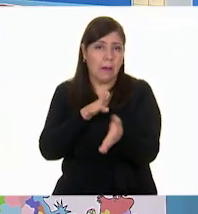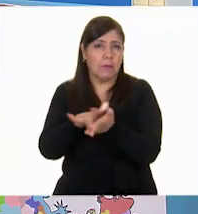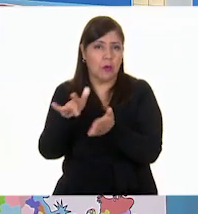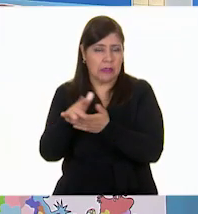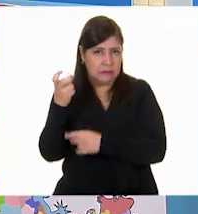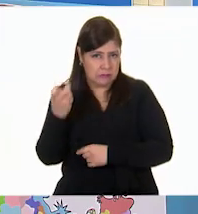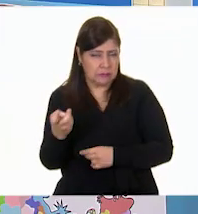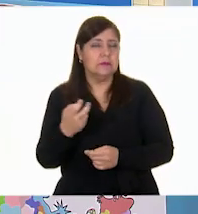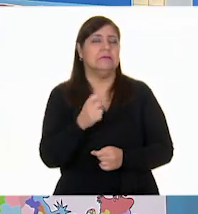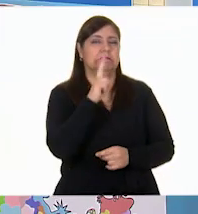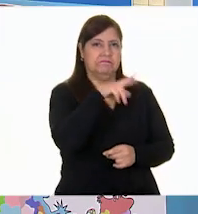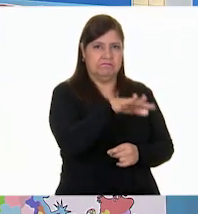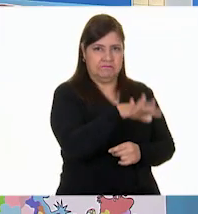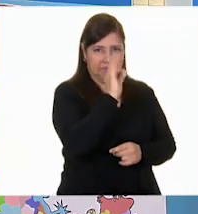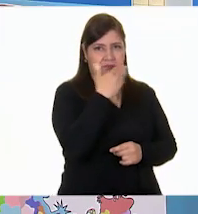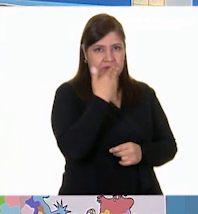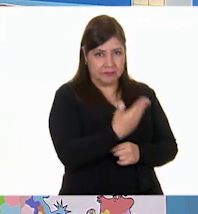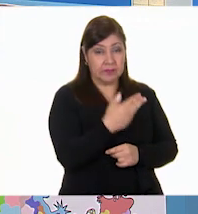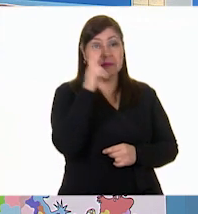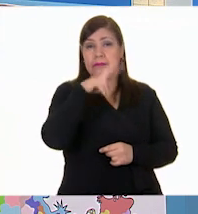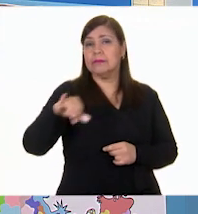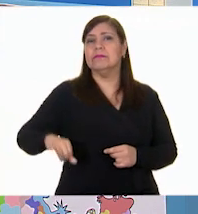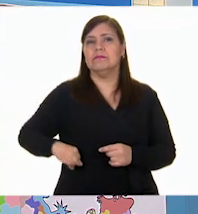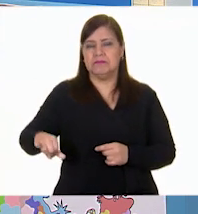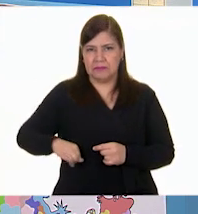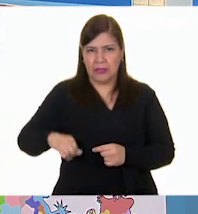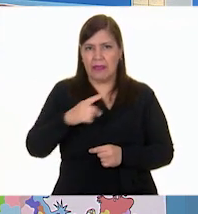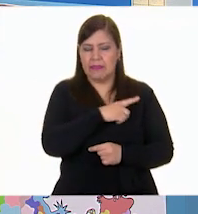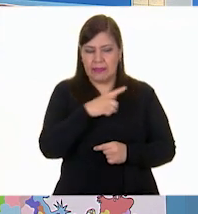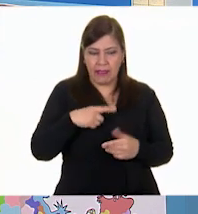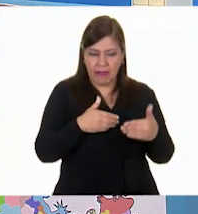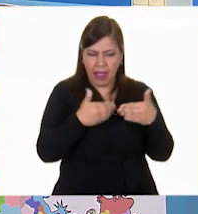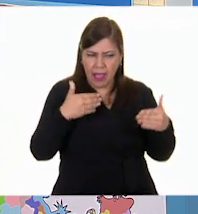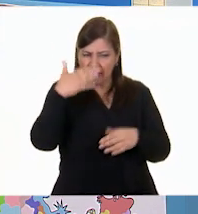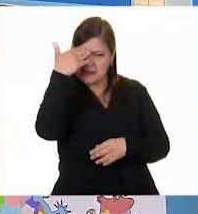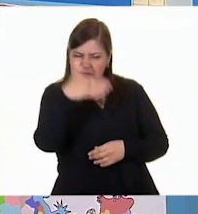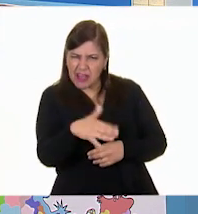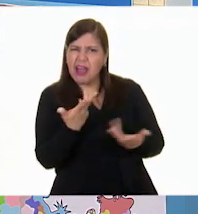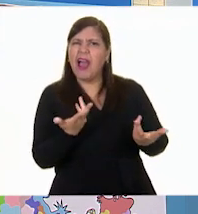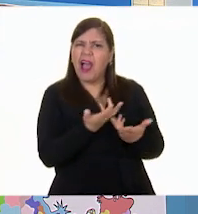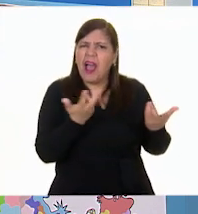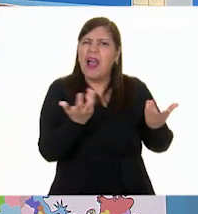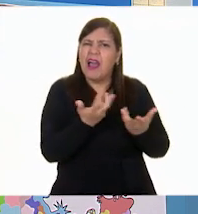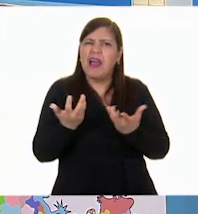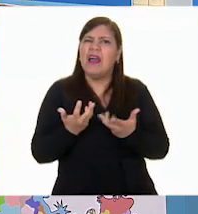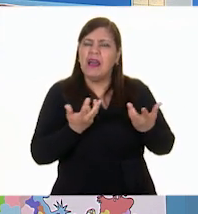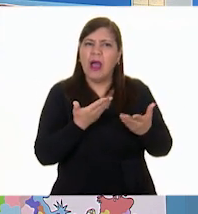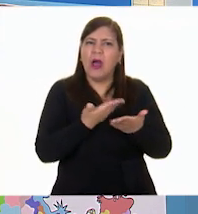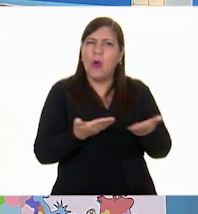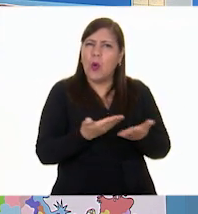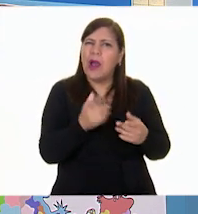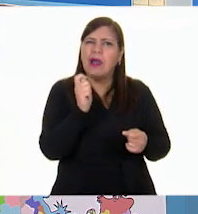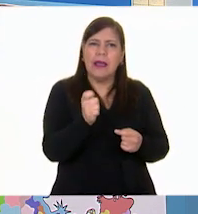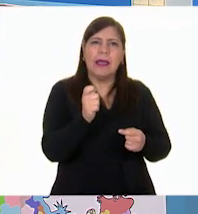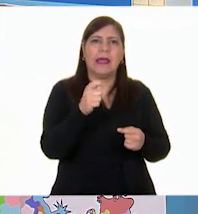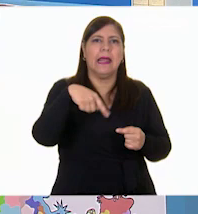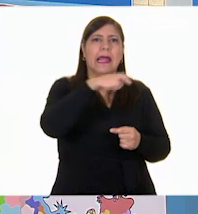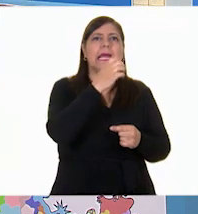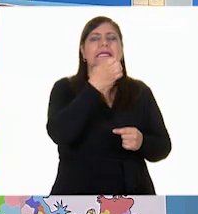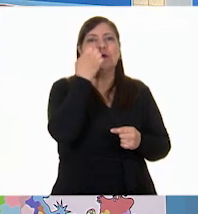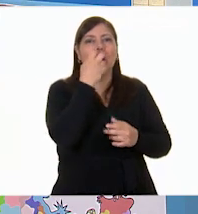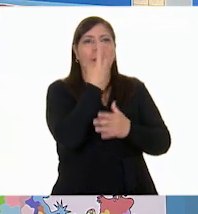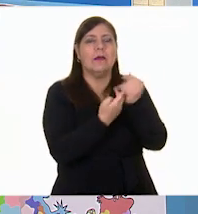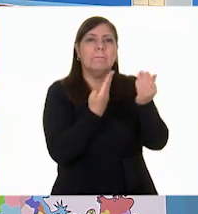elección, María. Y sí, sería muy interesante identificar qué se está haciendo en estos tiempos en las escuelas